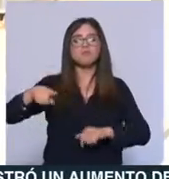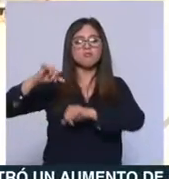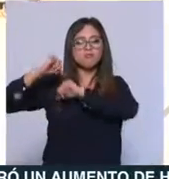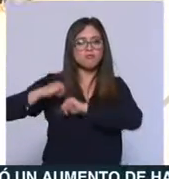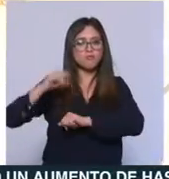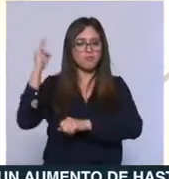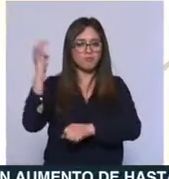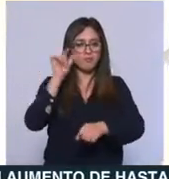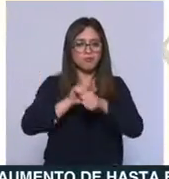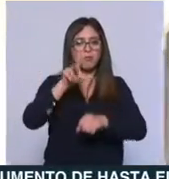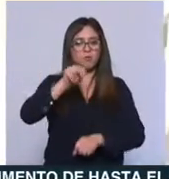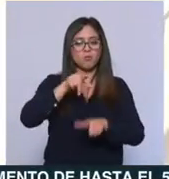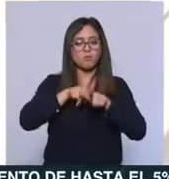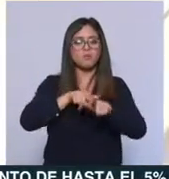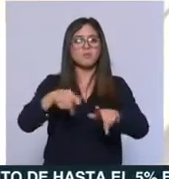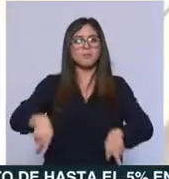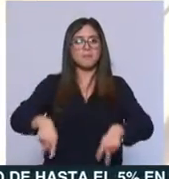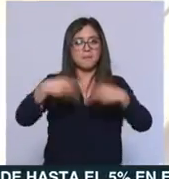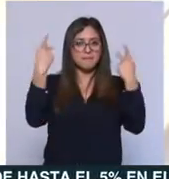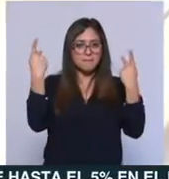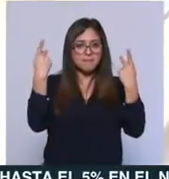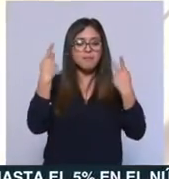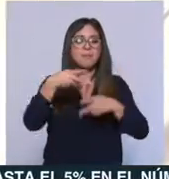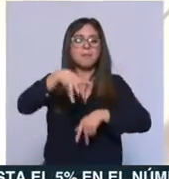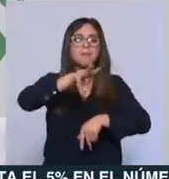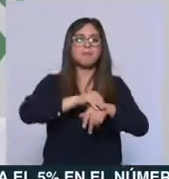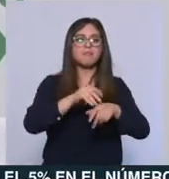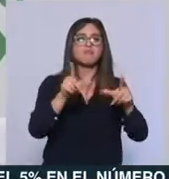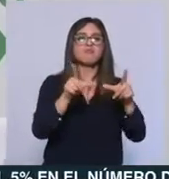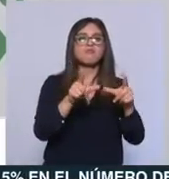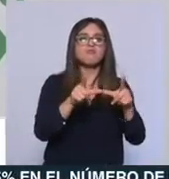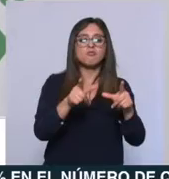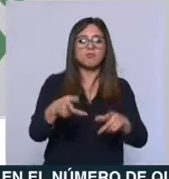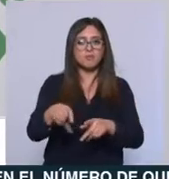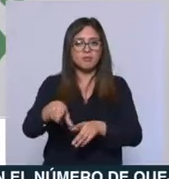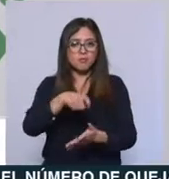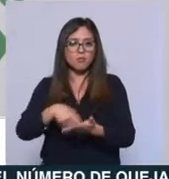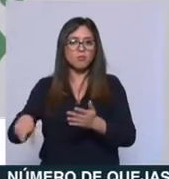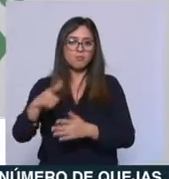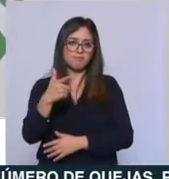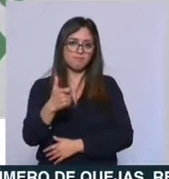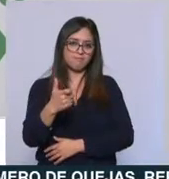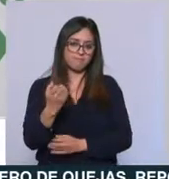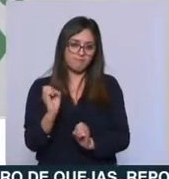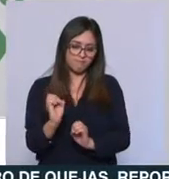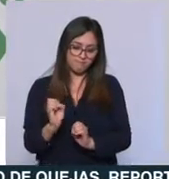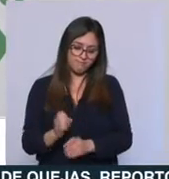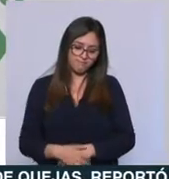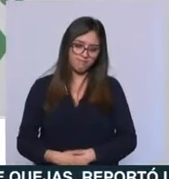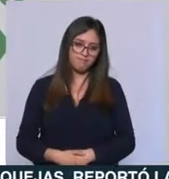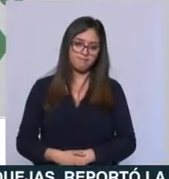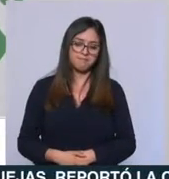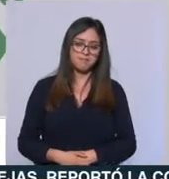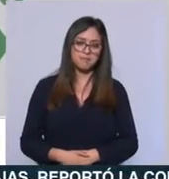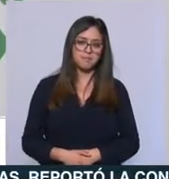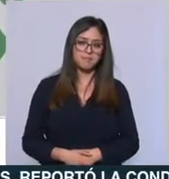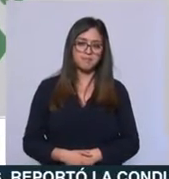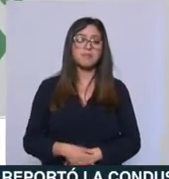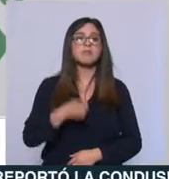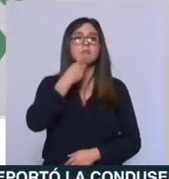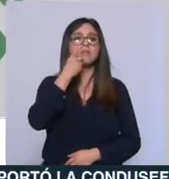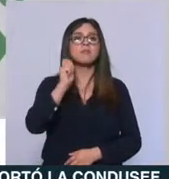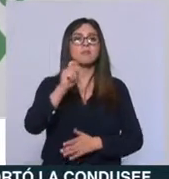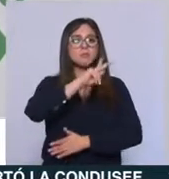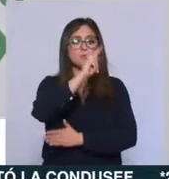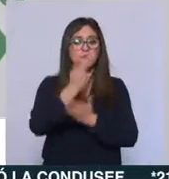venta ilegal de armas. Estamos con este programa que se llama Sí al Desarme, Sí a la